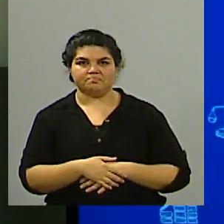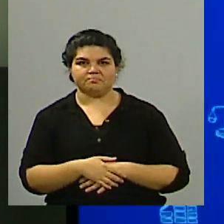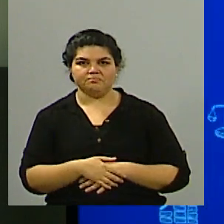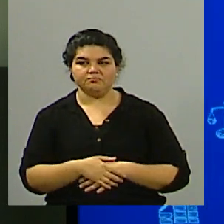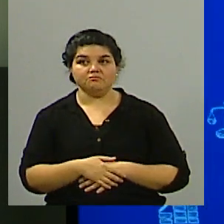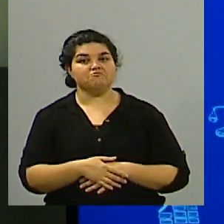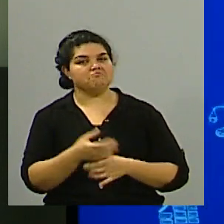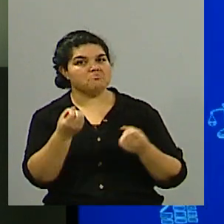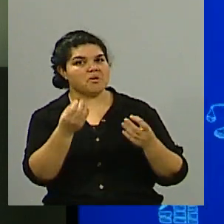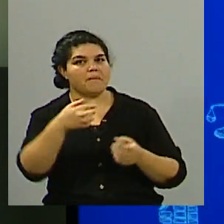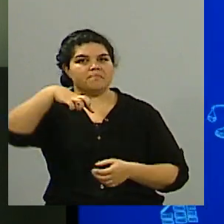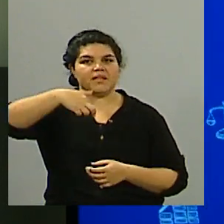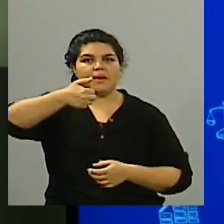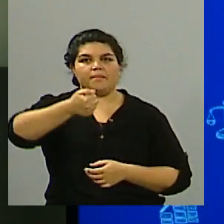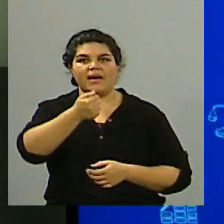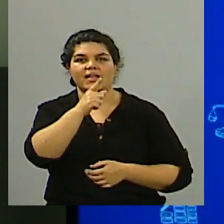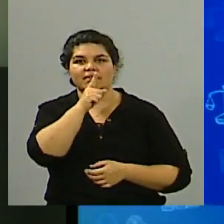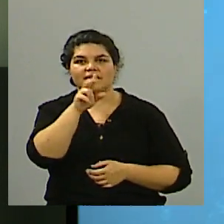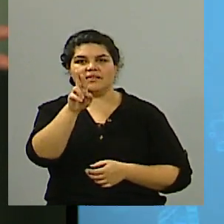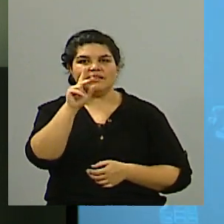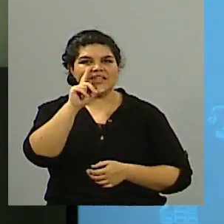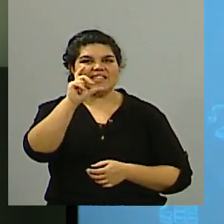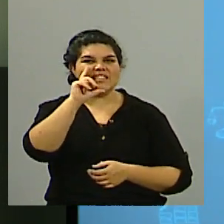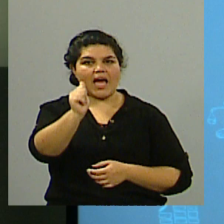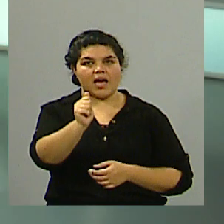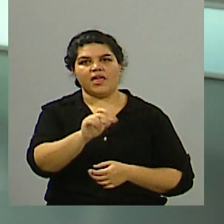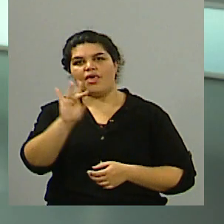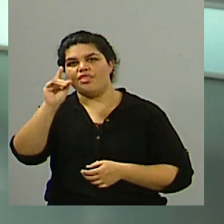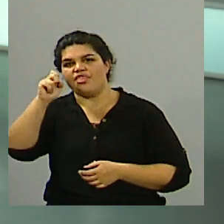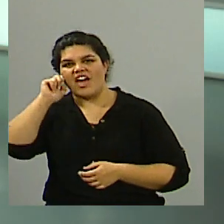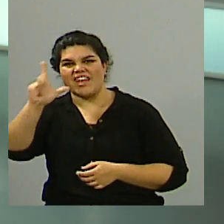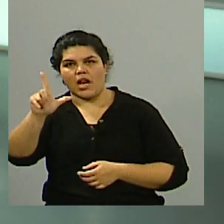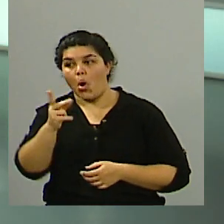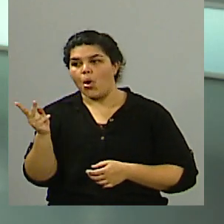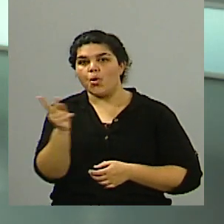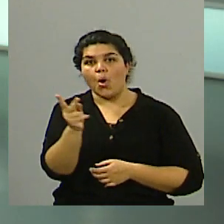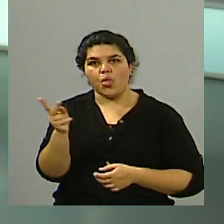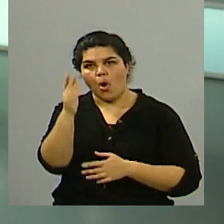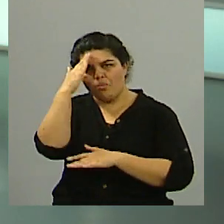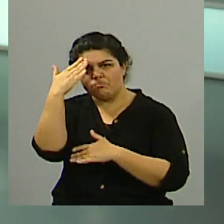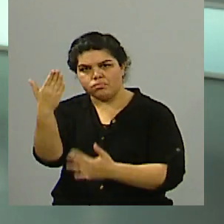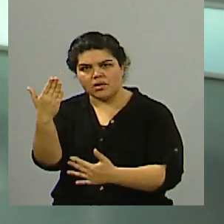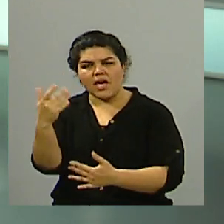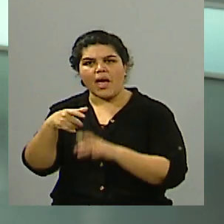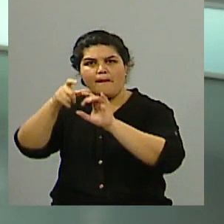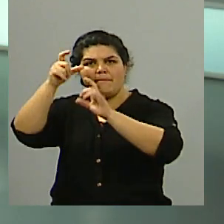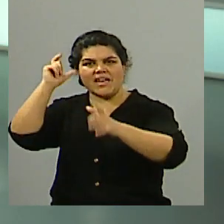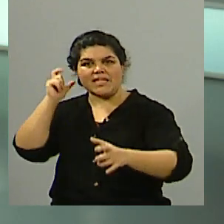Patricia, Daniel, la verdad que tener esta graduación en el sexto Dan con 40 años, sobre todo de